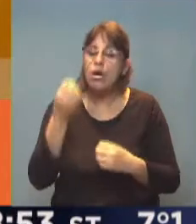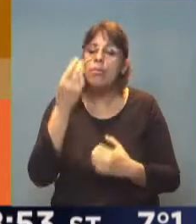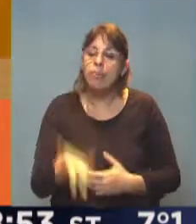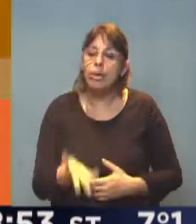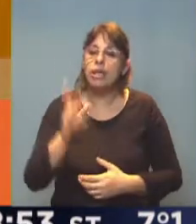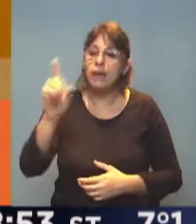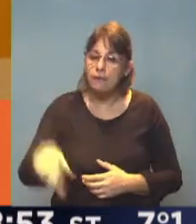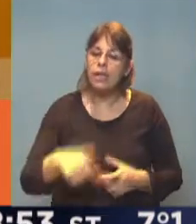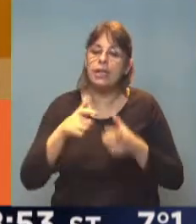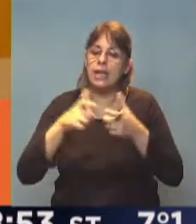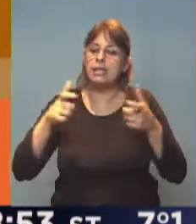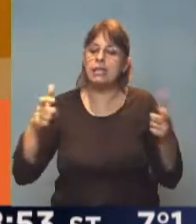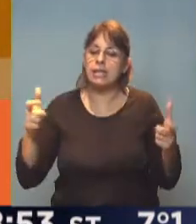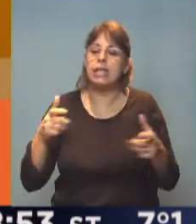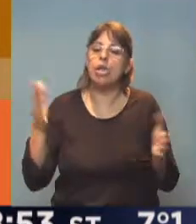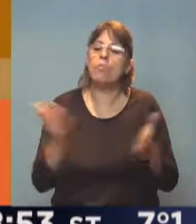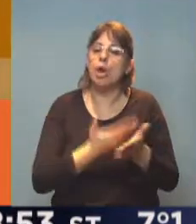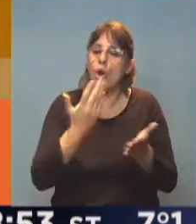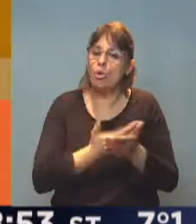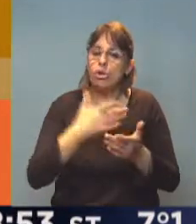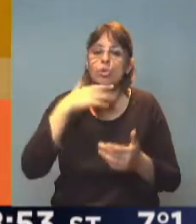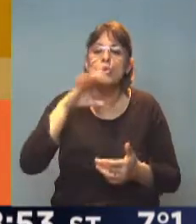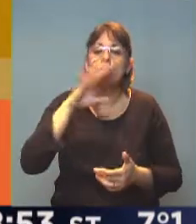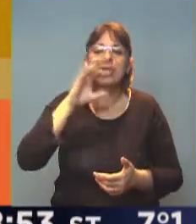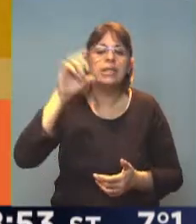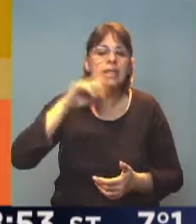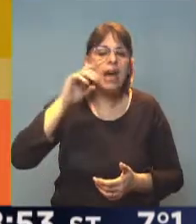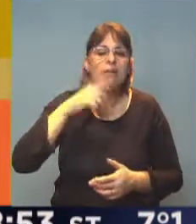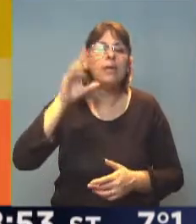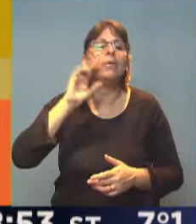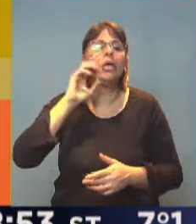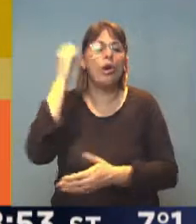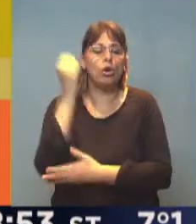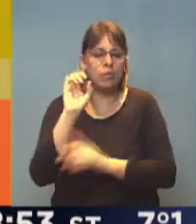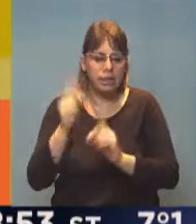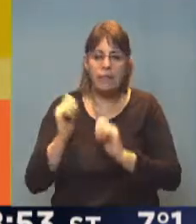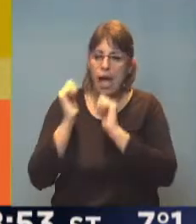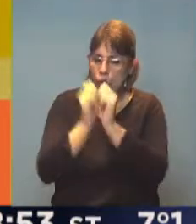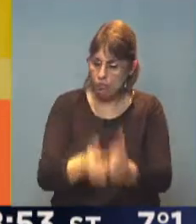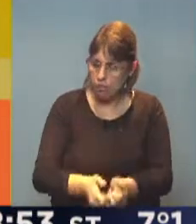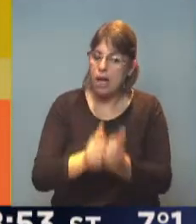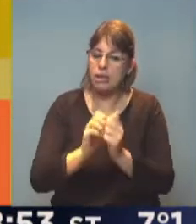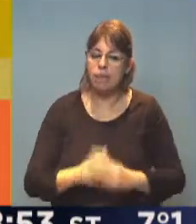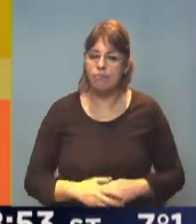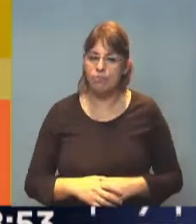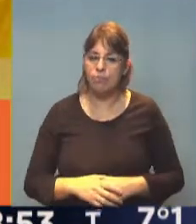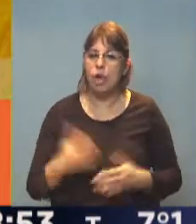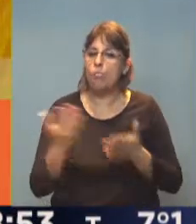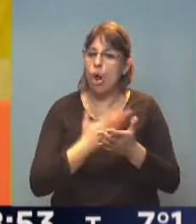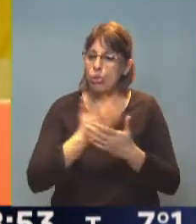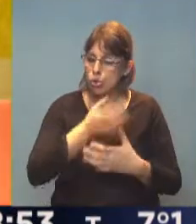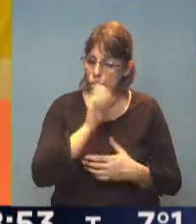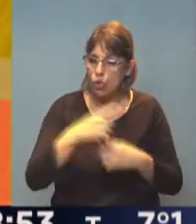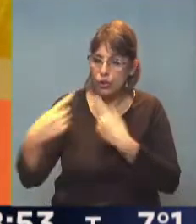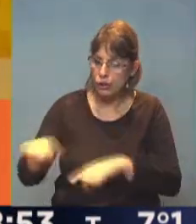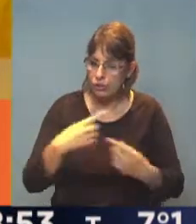vienen creciendo estas producciones sustentables la bioeconomía que también viene acompañando a todas estas producciones los